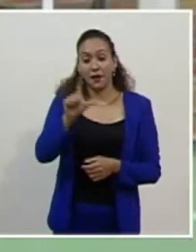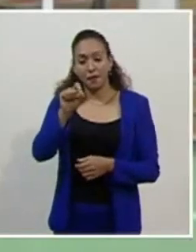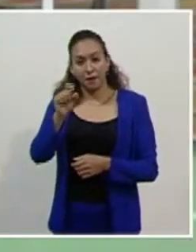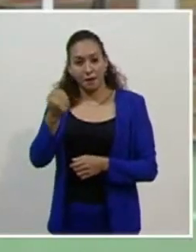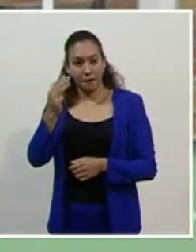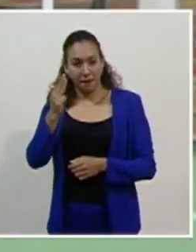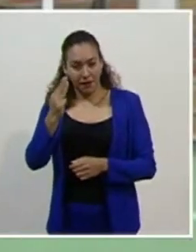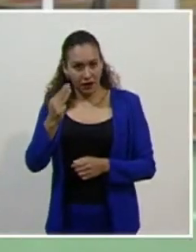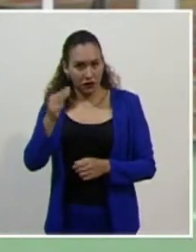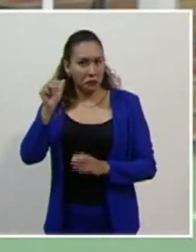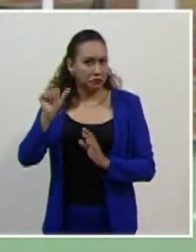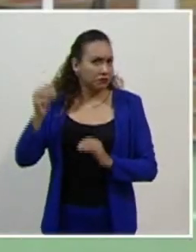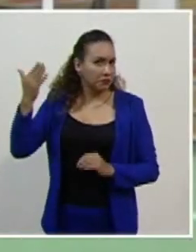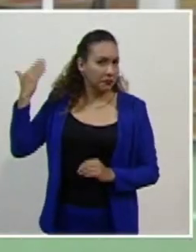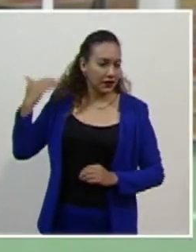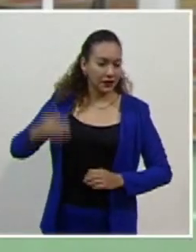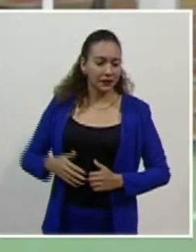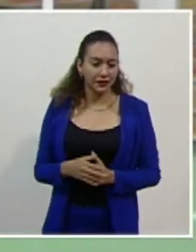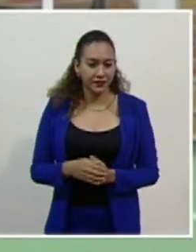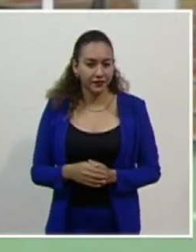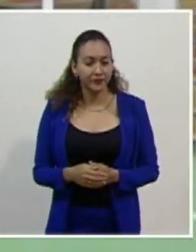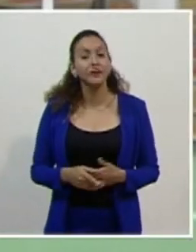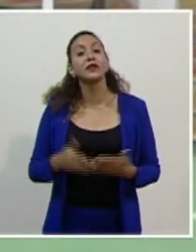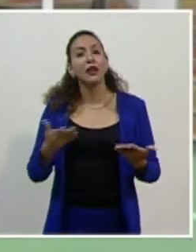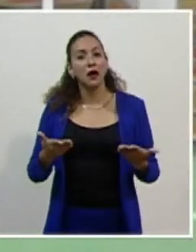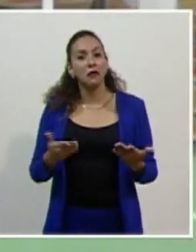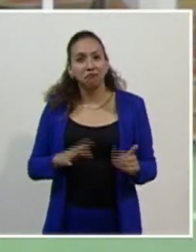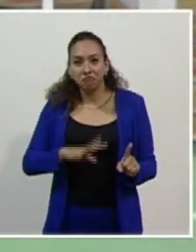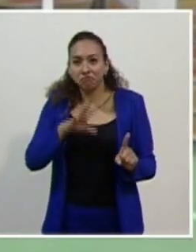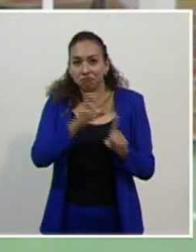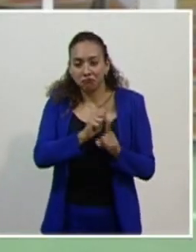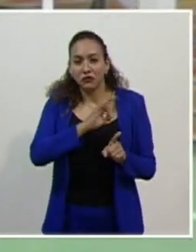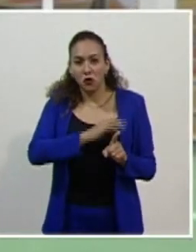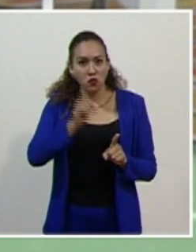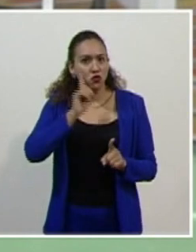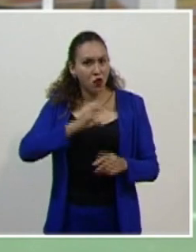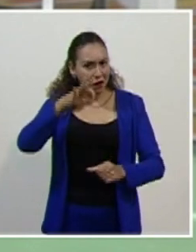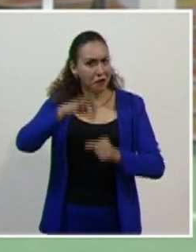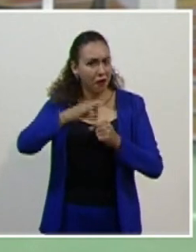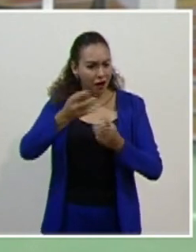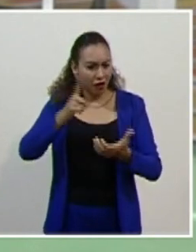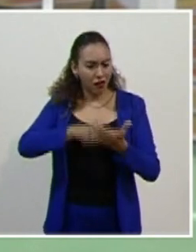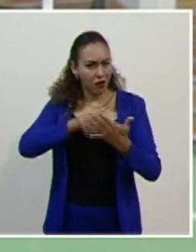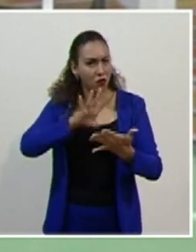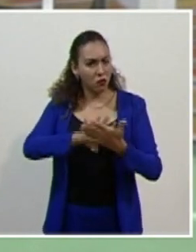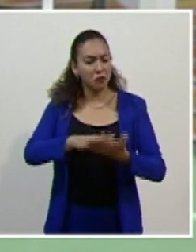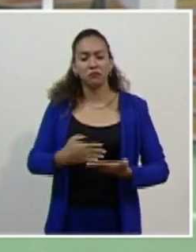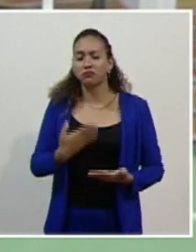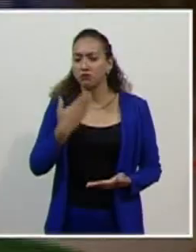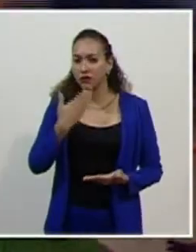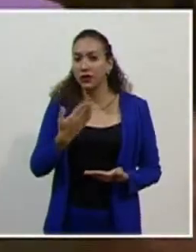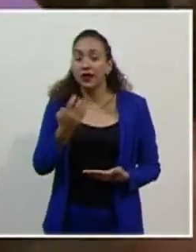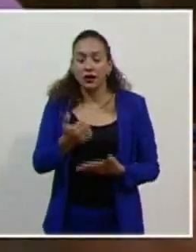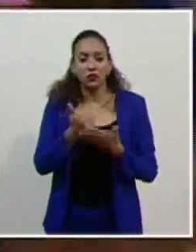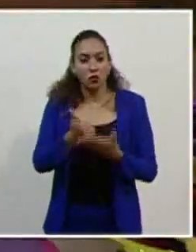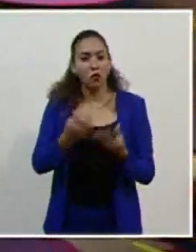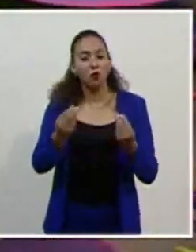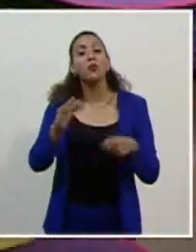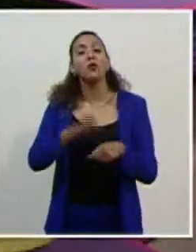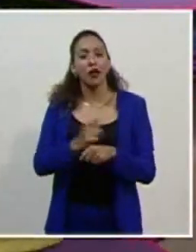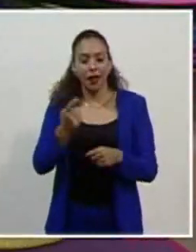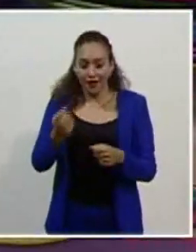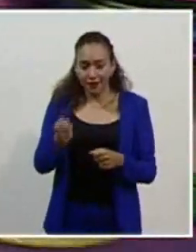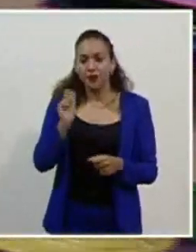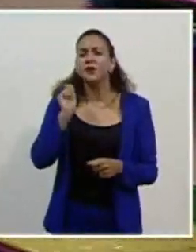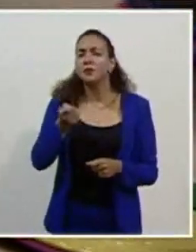20 de mayo pasados. Aseguró que este logro no solo representa un avance significativo en la inclusión y la equidad